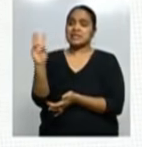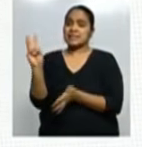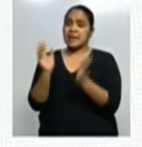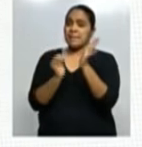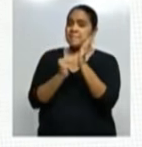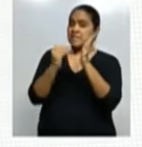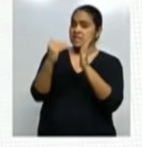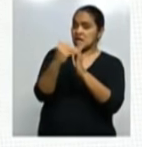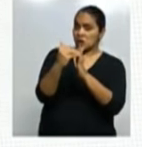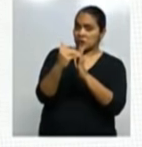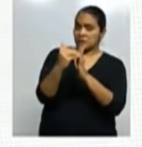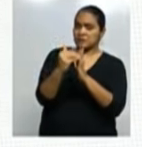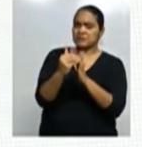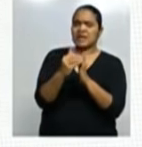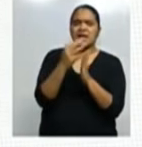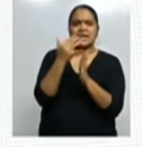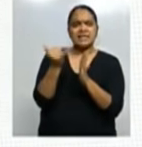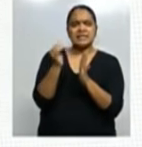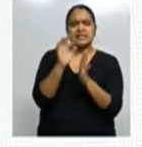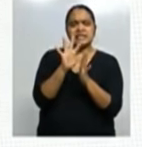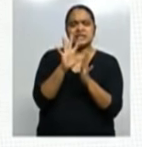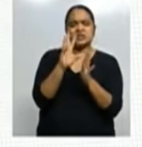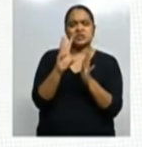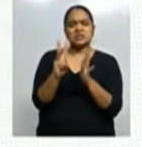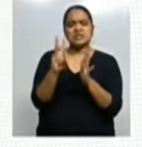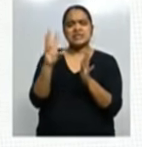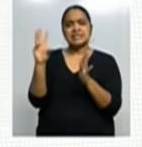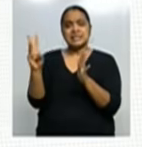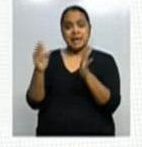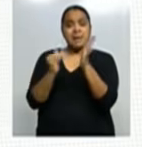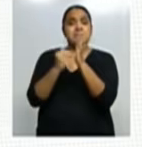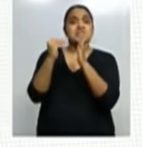millones, y esos 566 millones